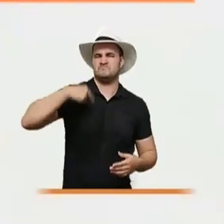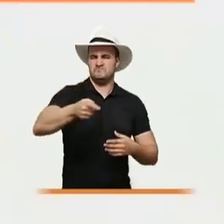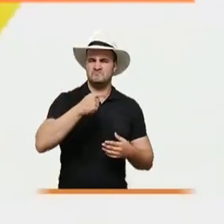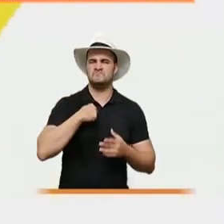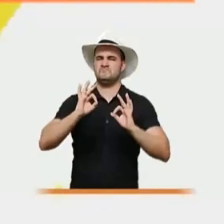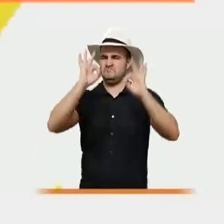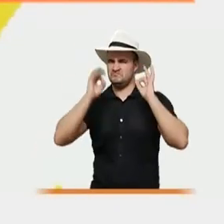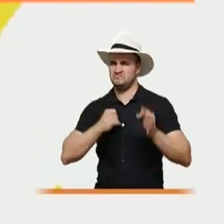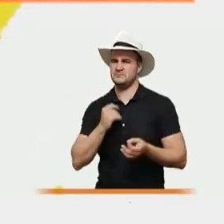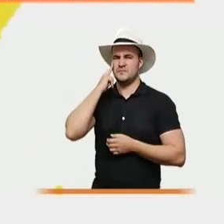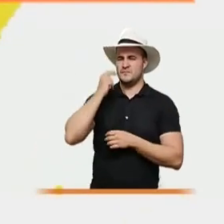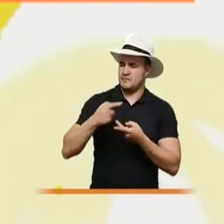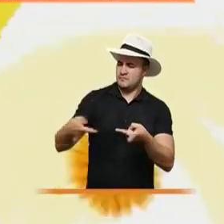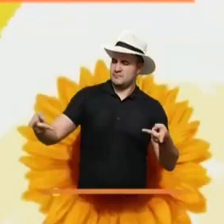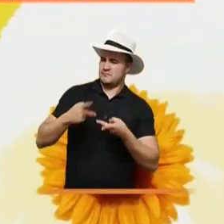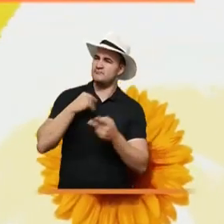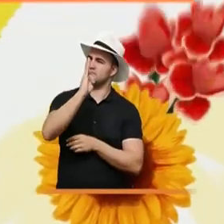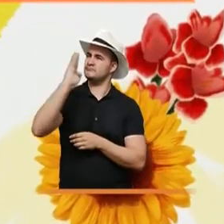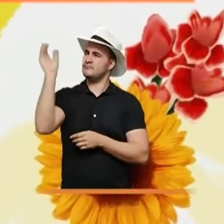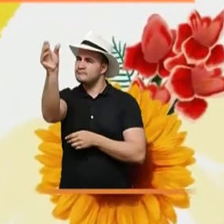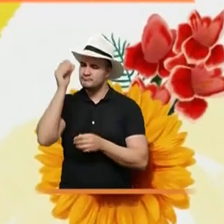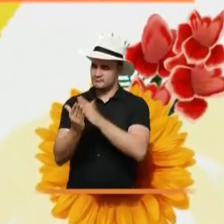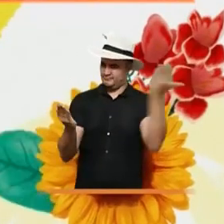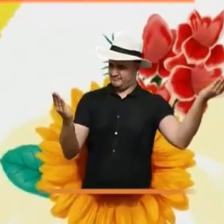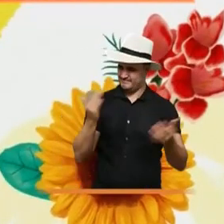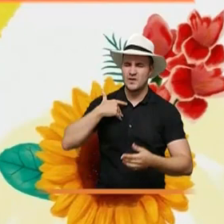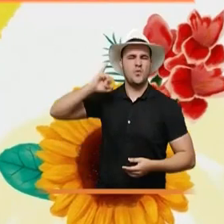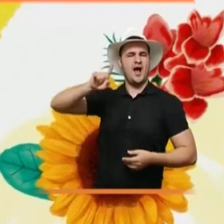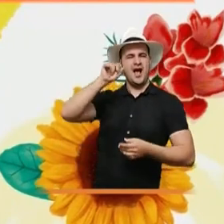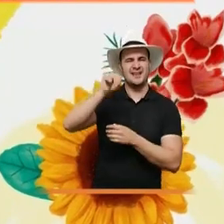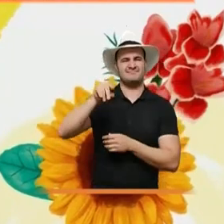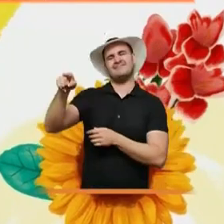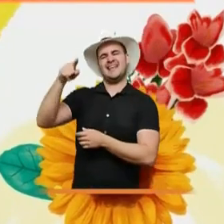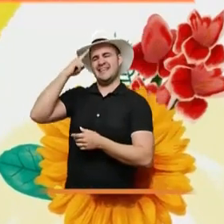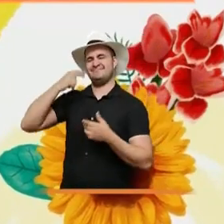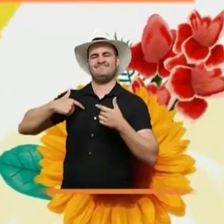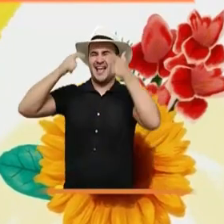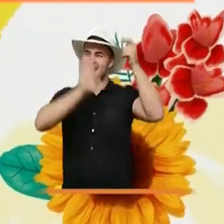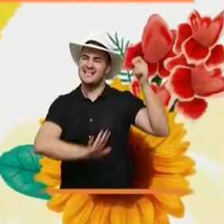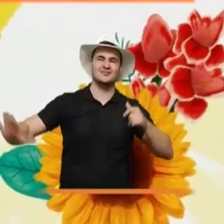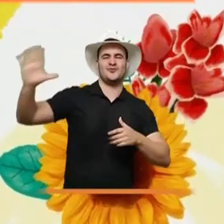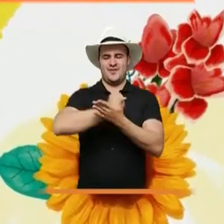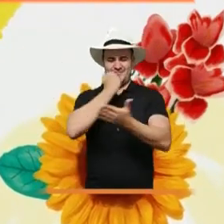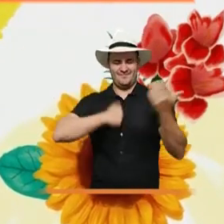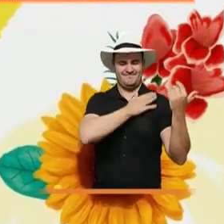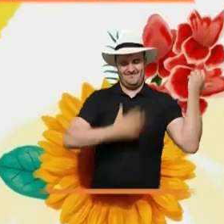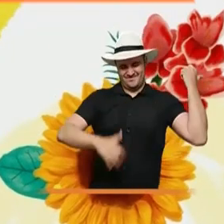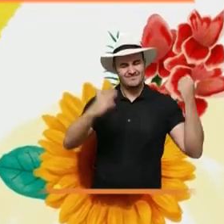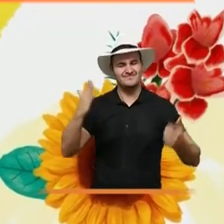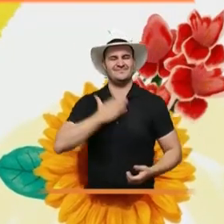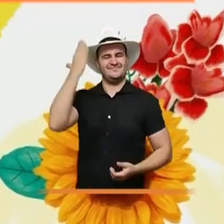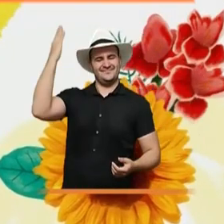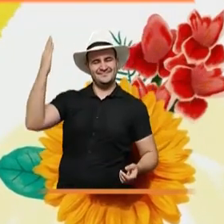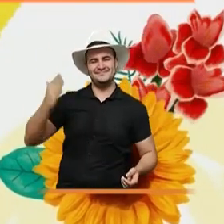me dio el día cuando luis castro es rey nacional de la trova